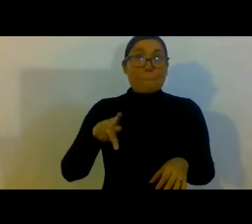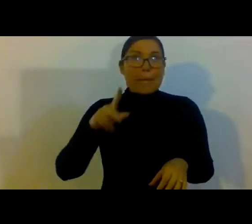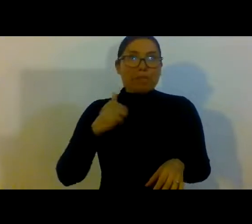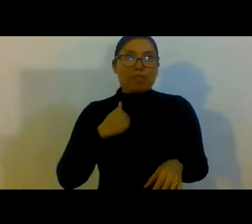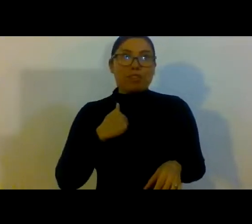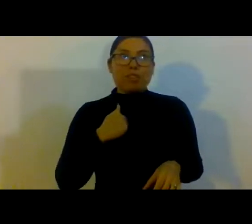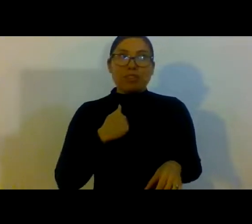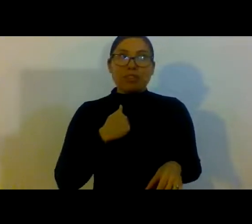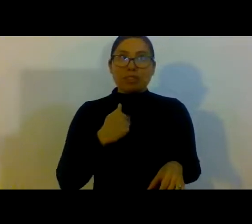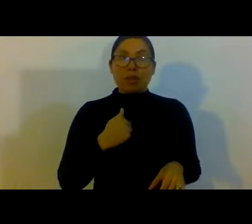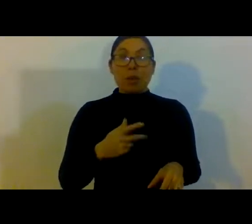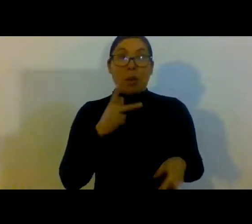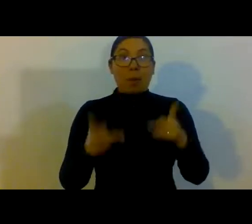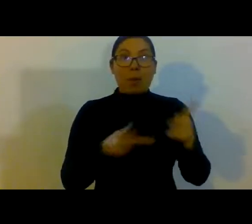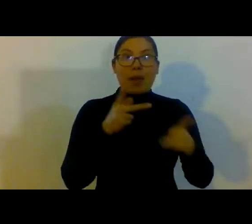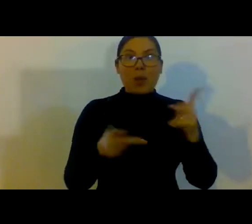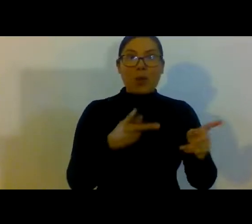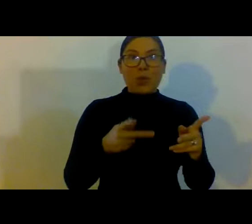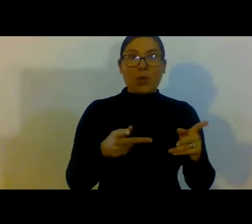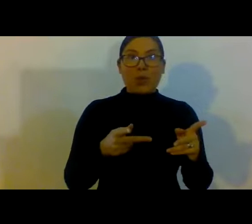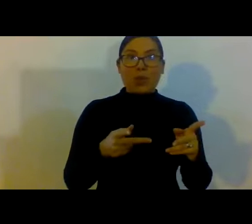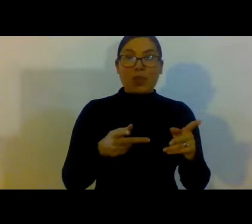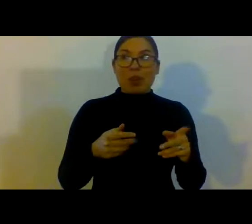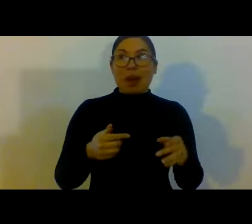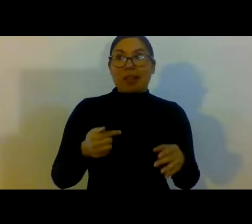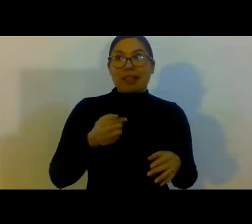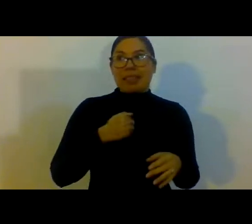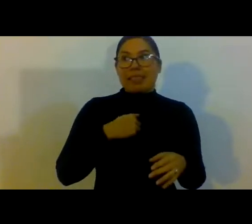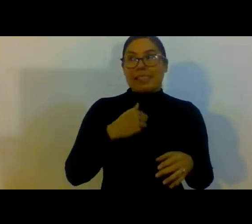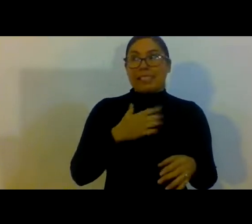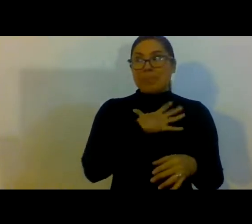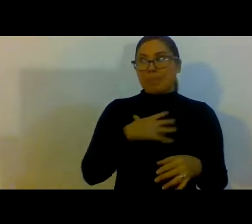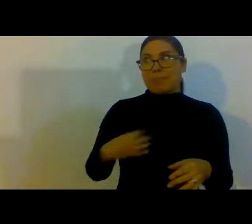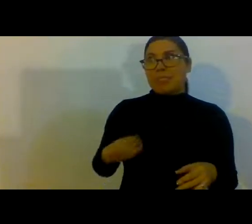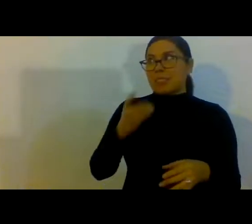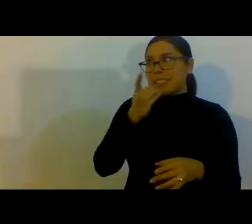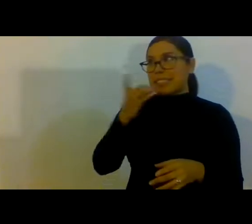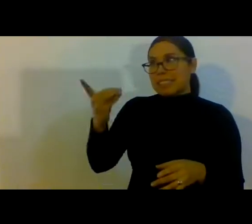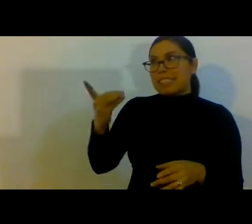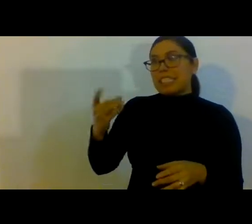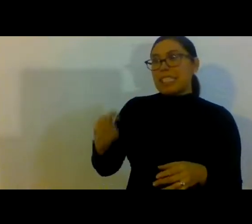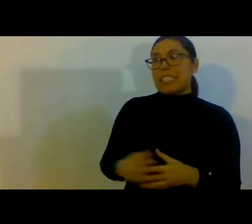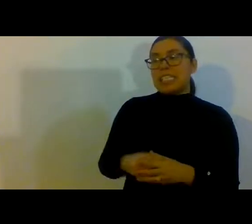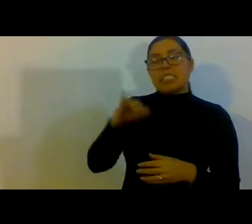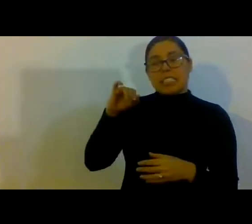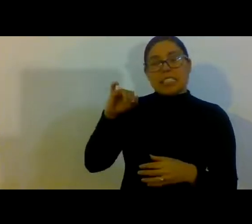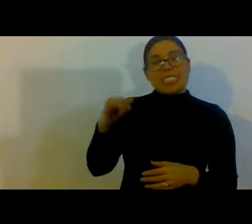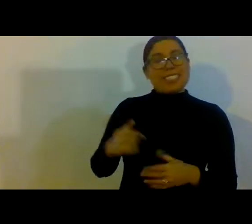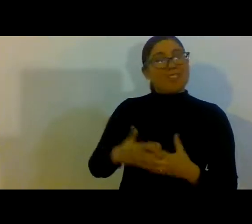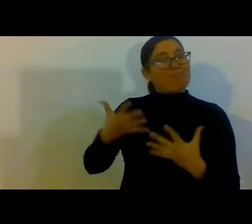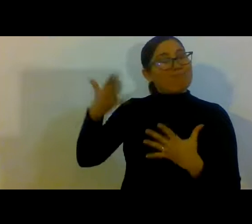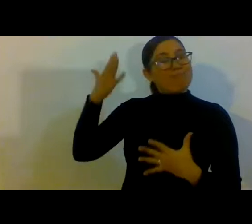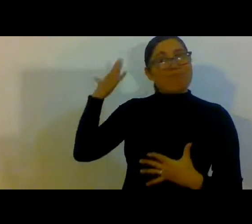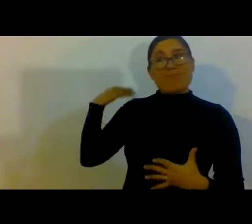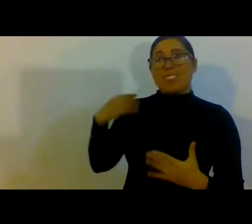haya pasado a ti? Y a lo mejor él dice, híjole, sí, el otro día que me estabas peinando me dolió mucho, pero me dio pena